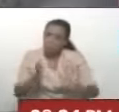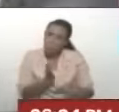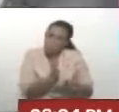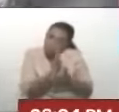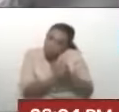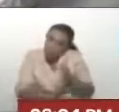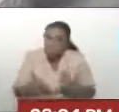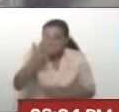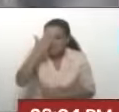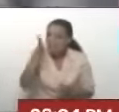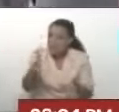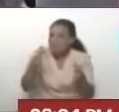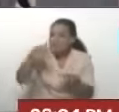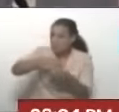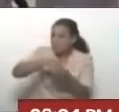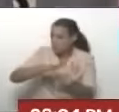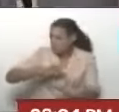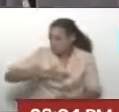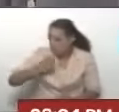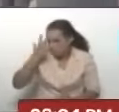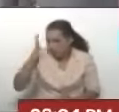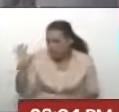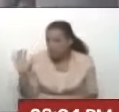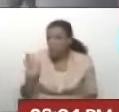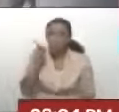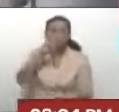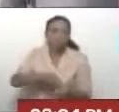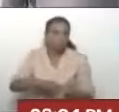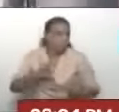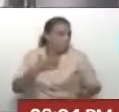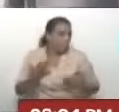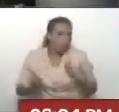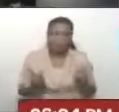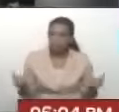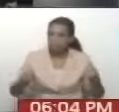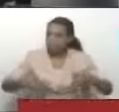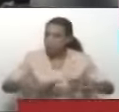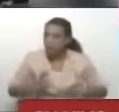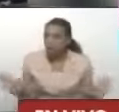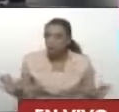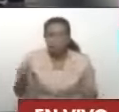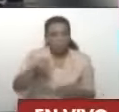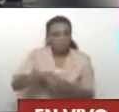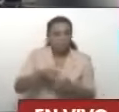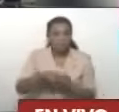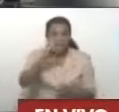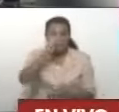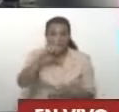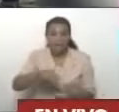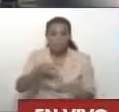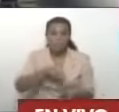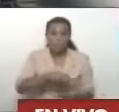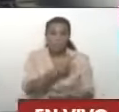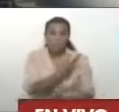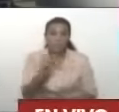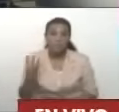Modestamente, sabemos ganar elecciones, donde nos las pongan, como nos las pongan. Y este año